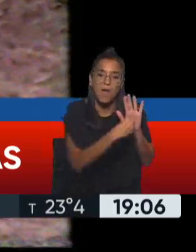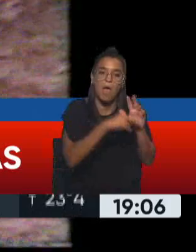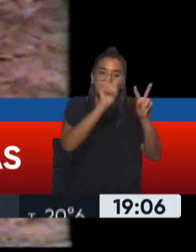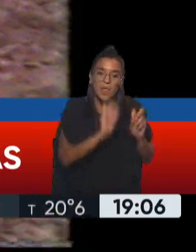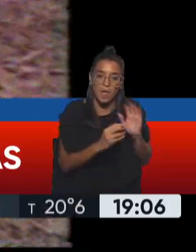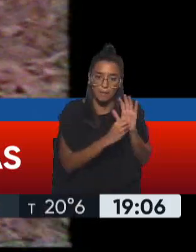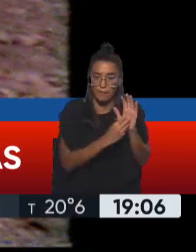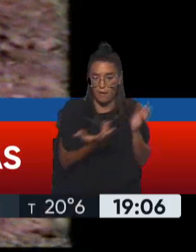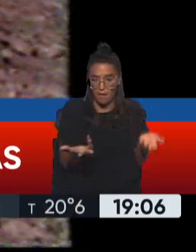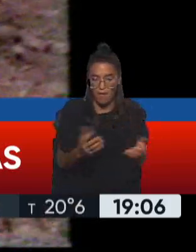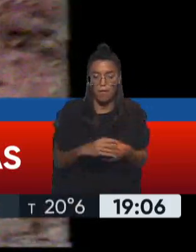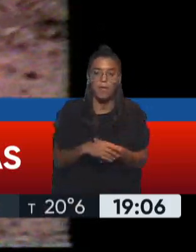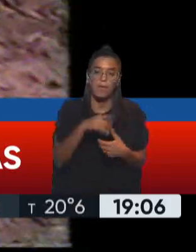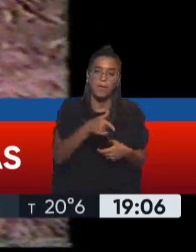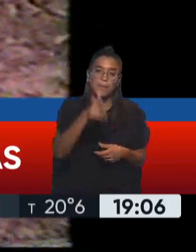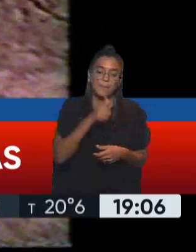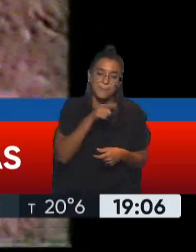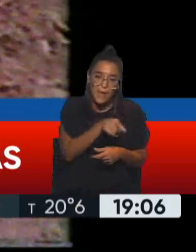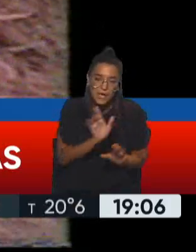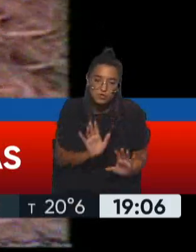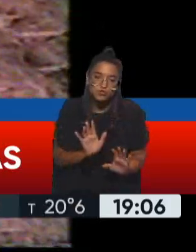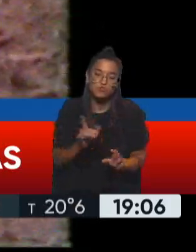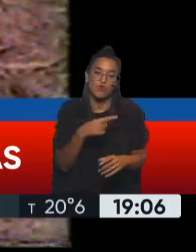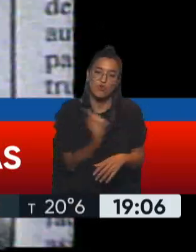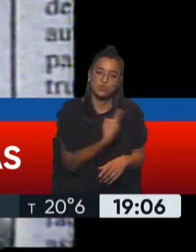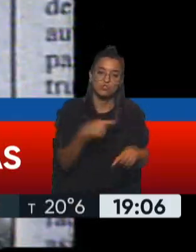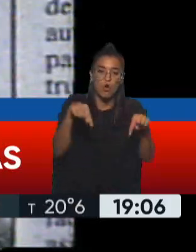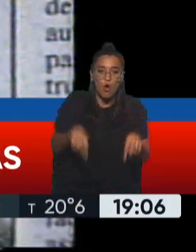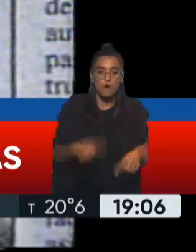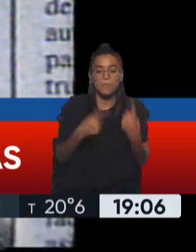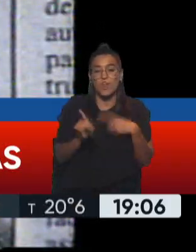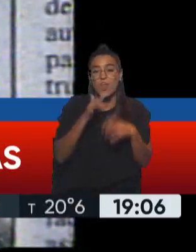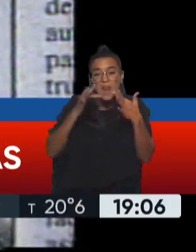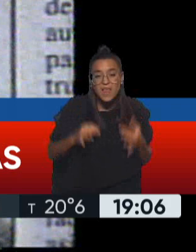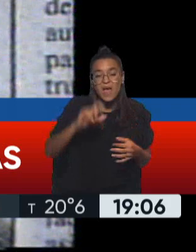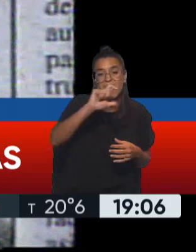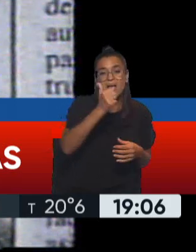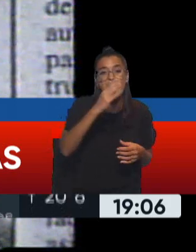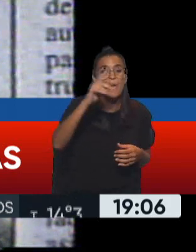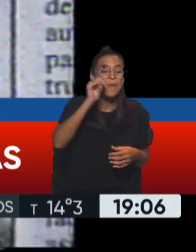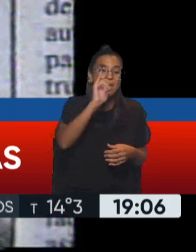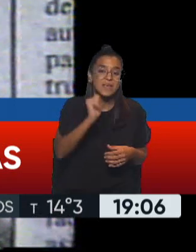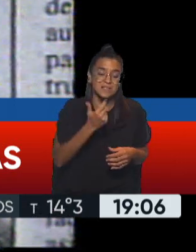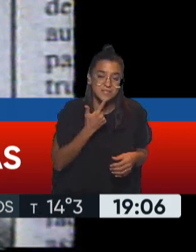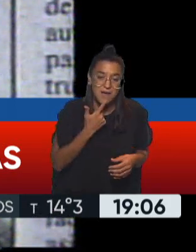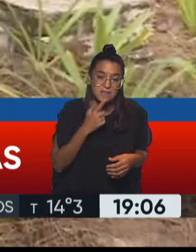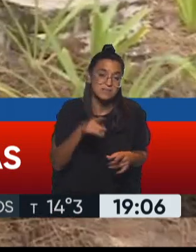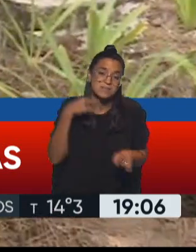¿no? Y eso es un poco lo que hicimos hoy, pero en realidad José Luis Cabezas, como se dice